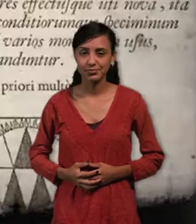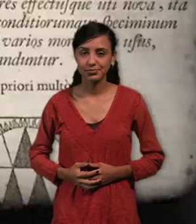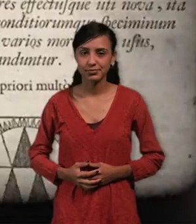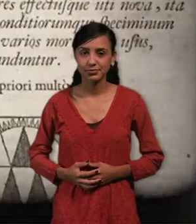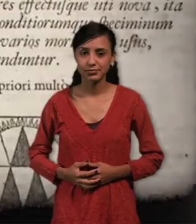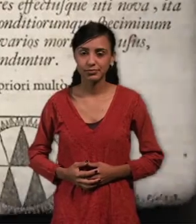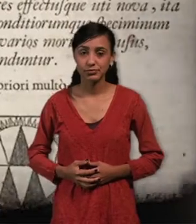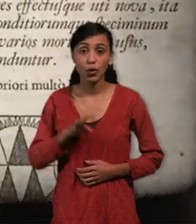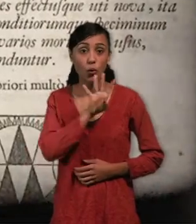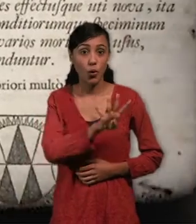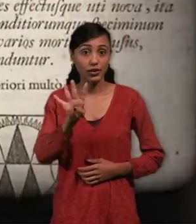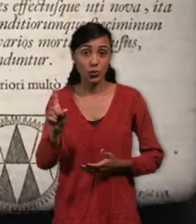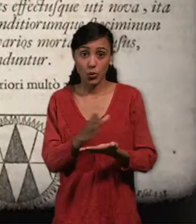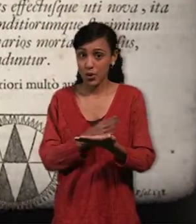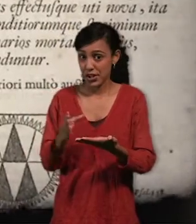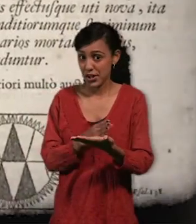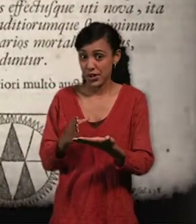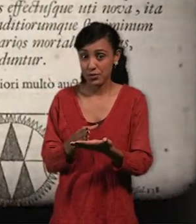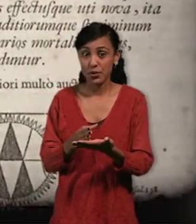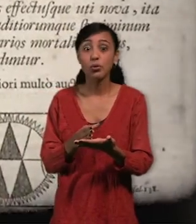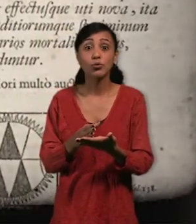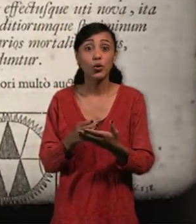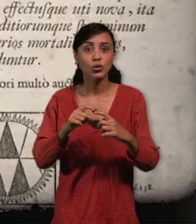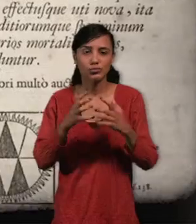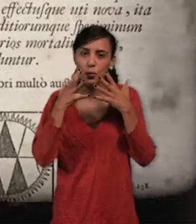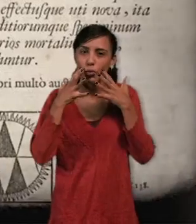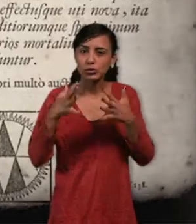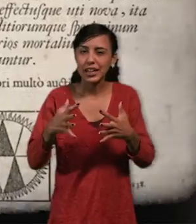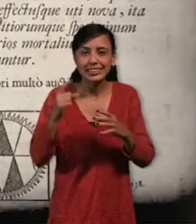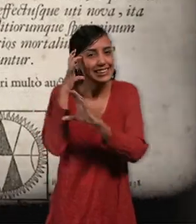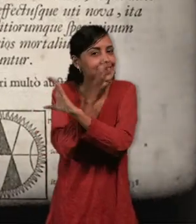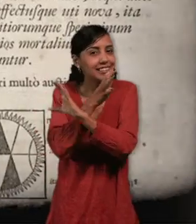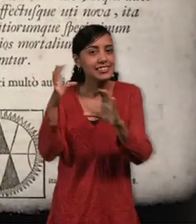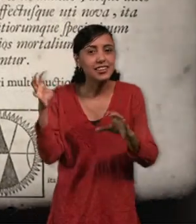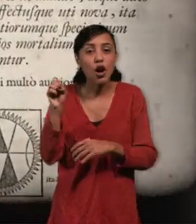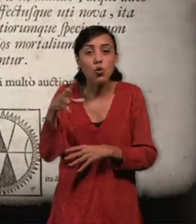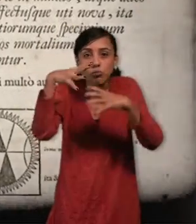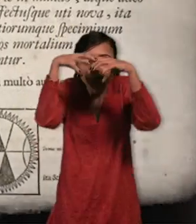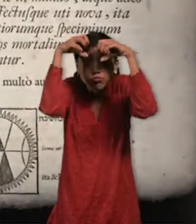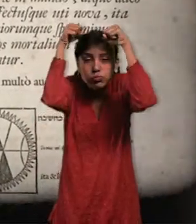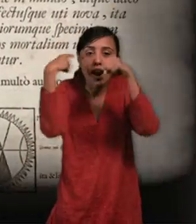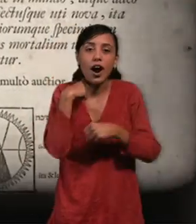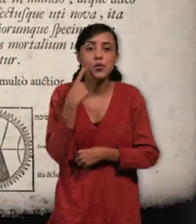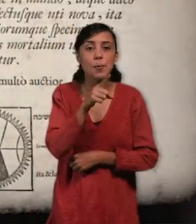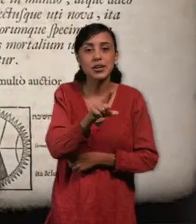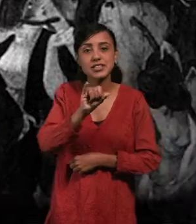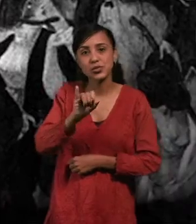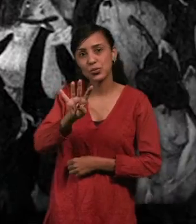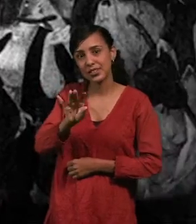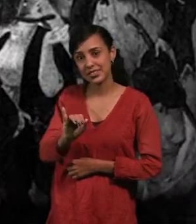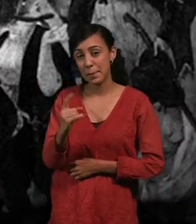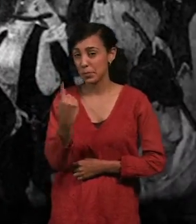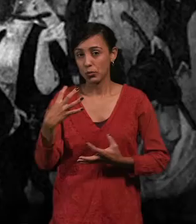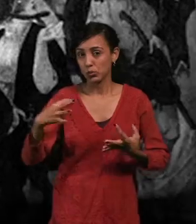Entre sus 44 libros está La gran ciencia de la luz y la oscuridad, de 1646, el primer